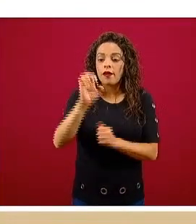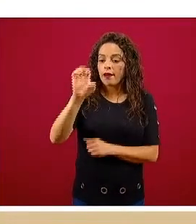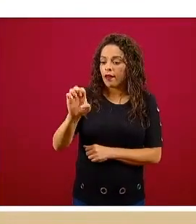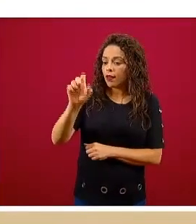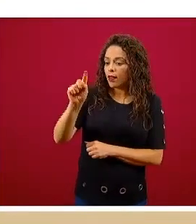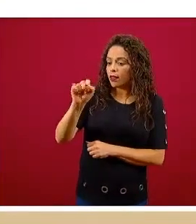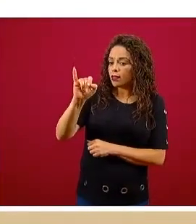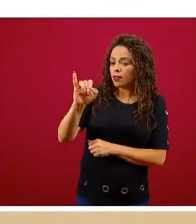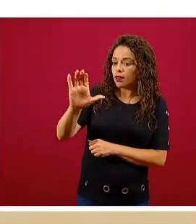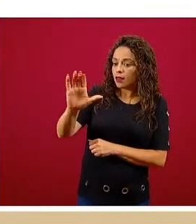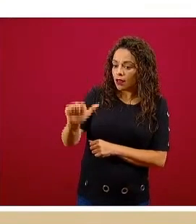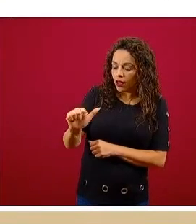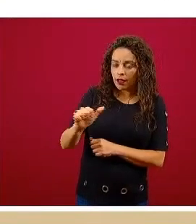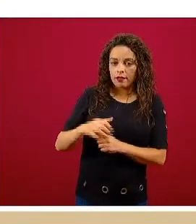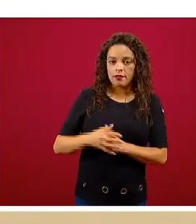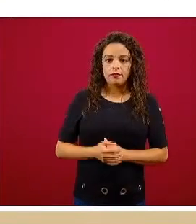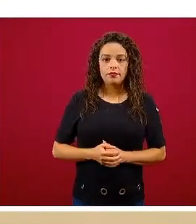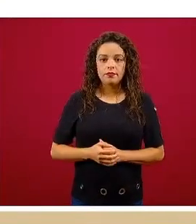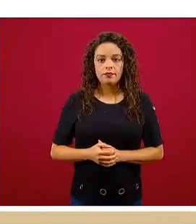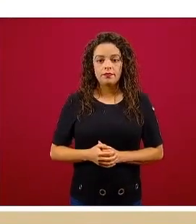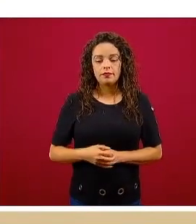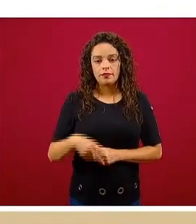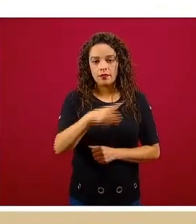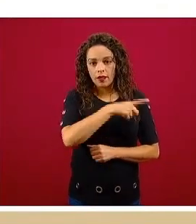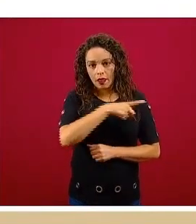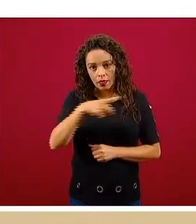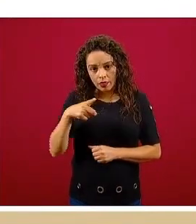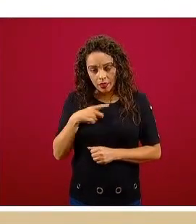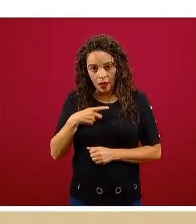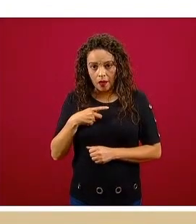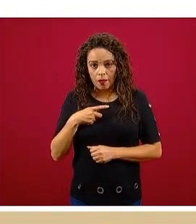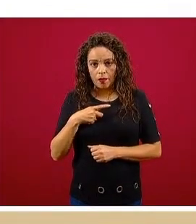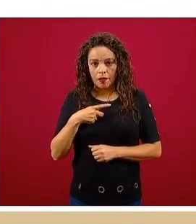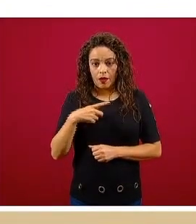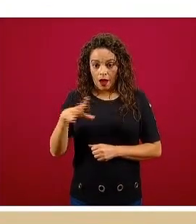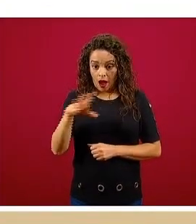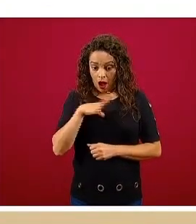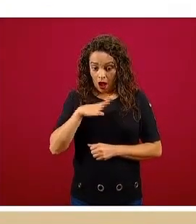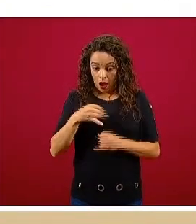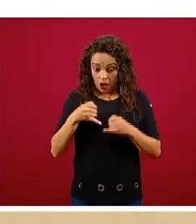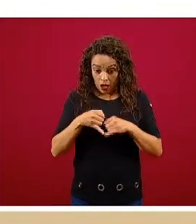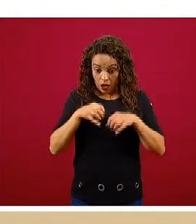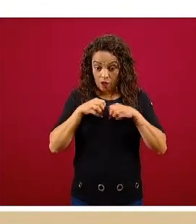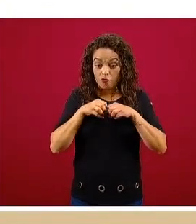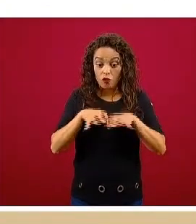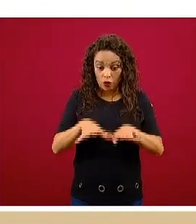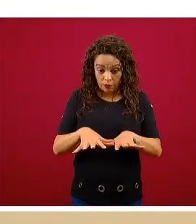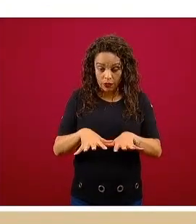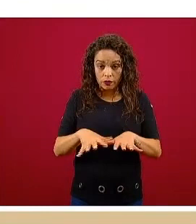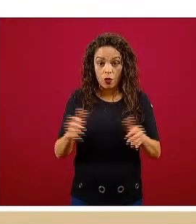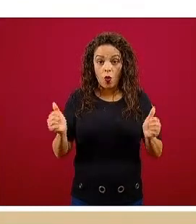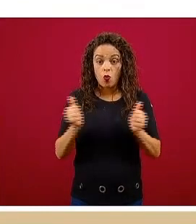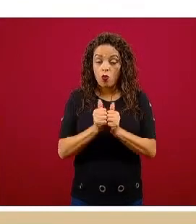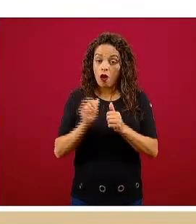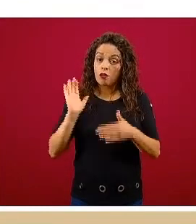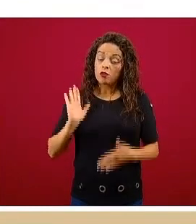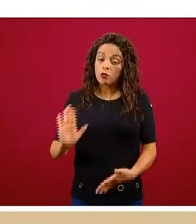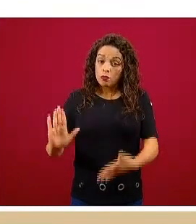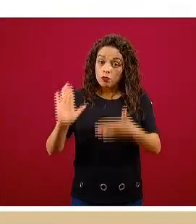producir, debemos de generar información, y existe un compromiso